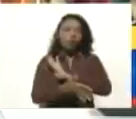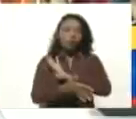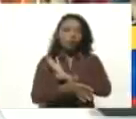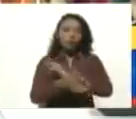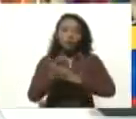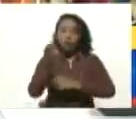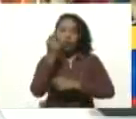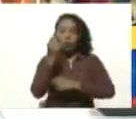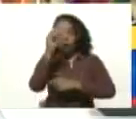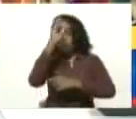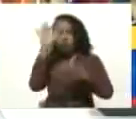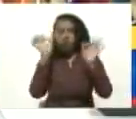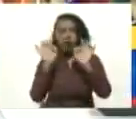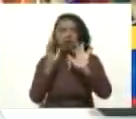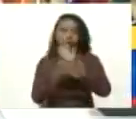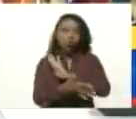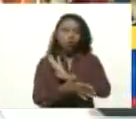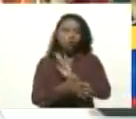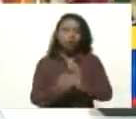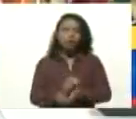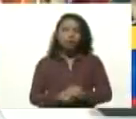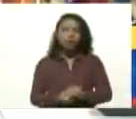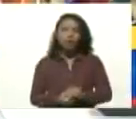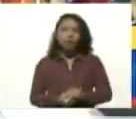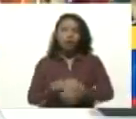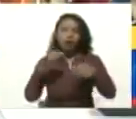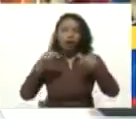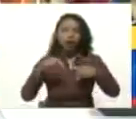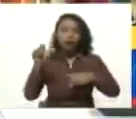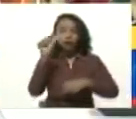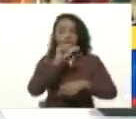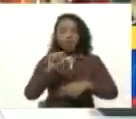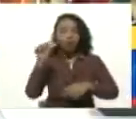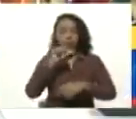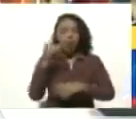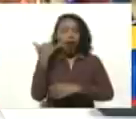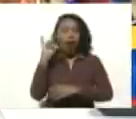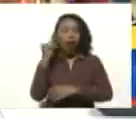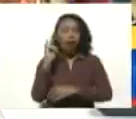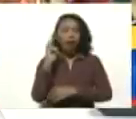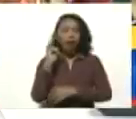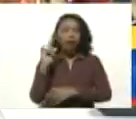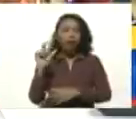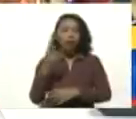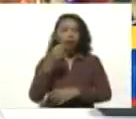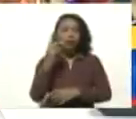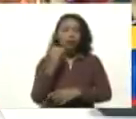Ninguna duda. Esta semana estuvo en Ginebra,